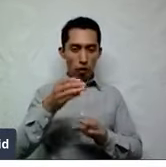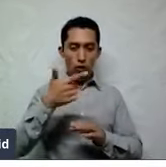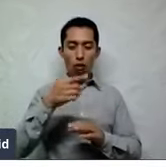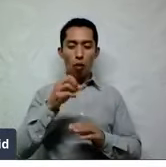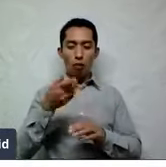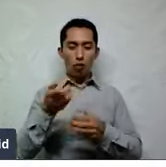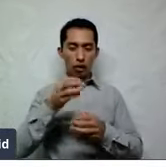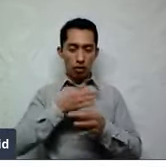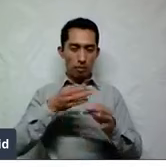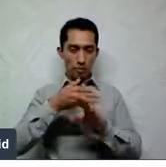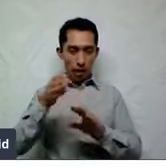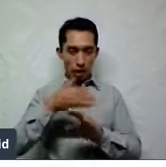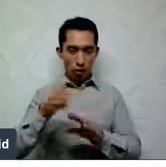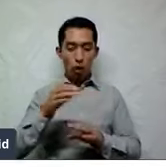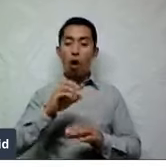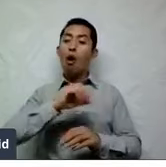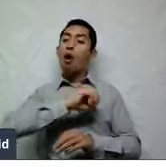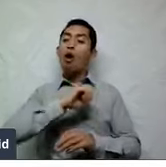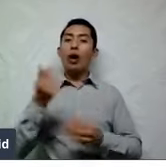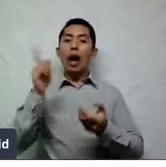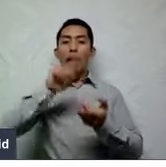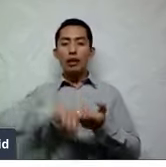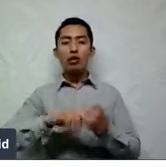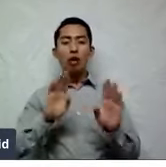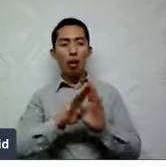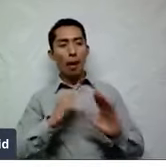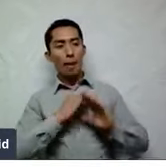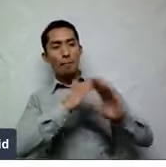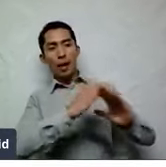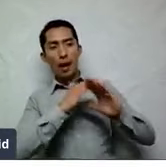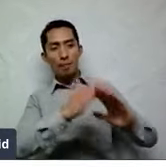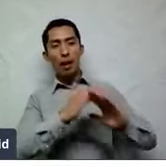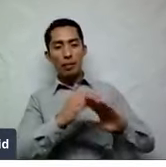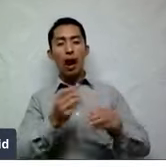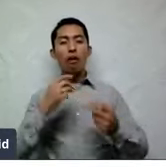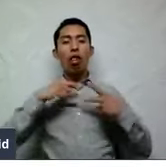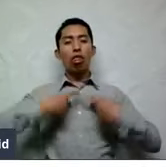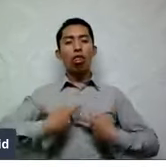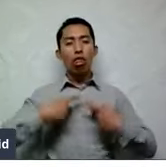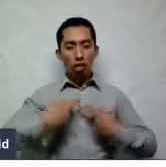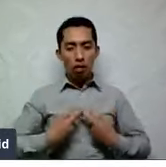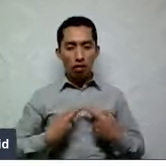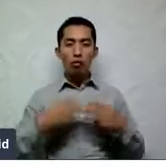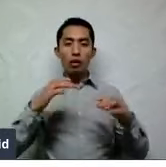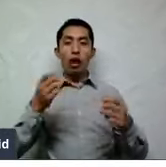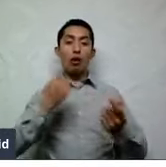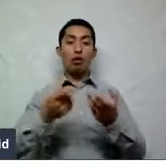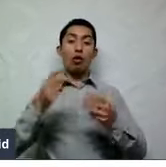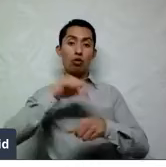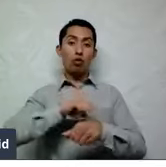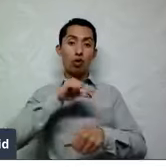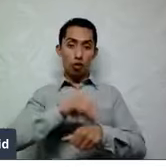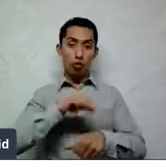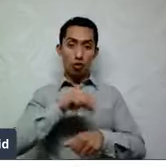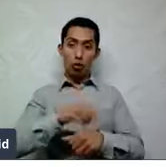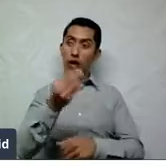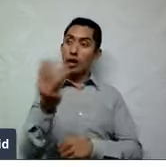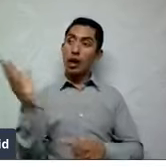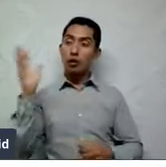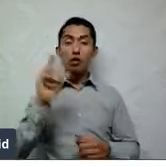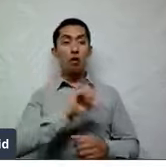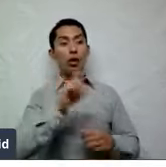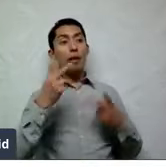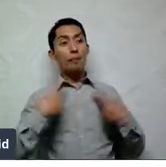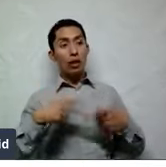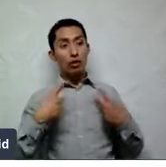se afectan un poco sus anticuerpos. Entonces, lo que podríamos hacer, y esto a los médicos que atienden a esos pacientes o los